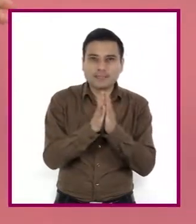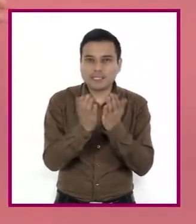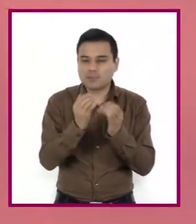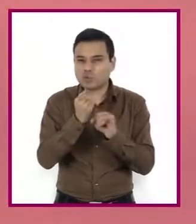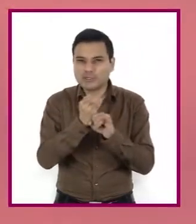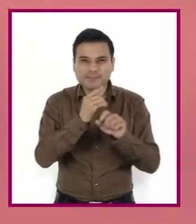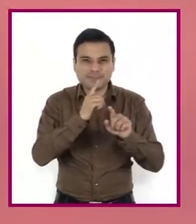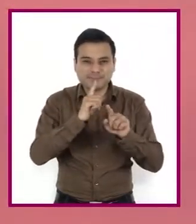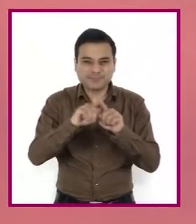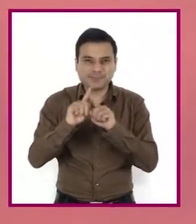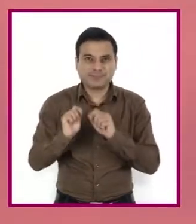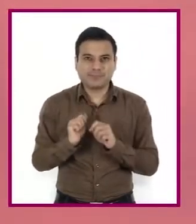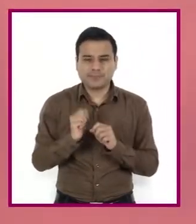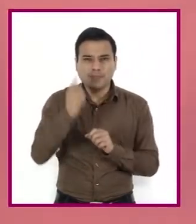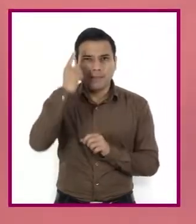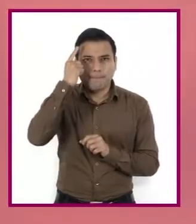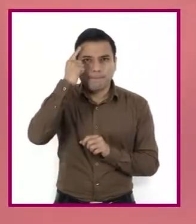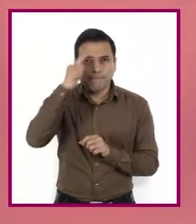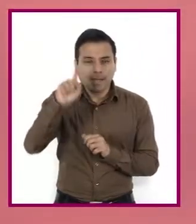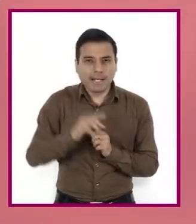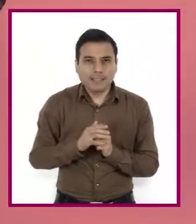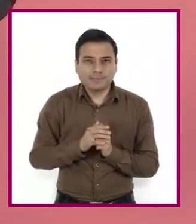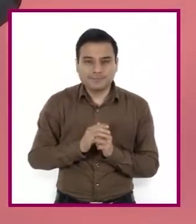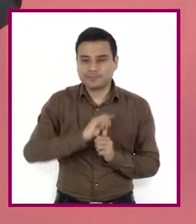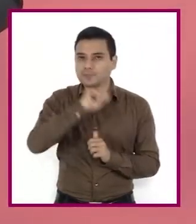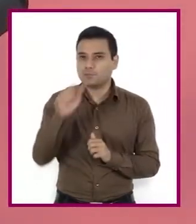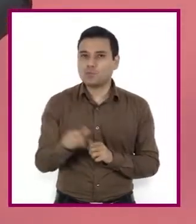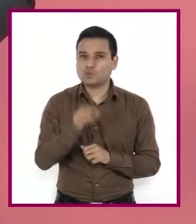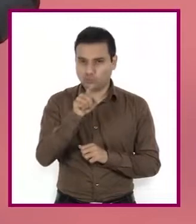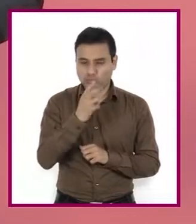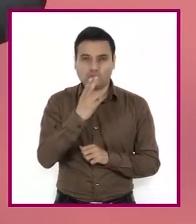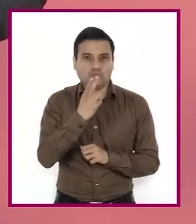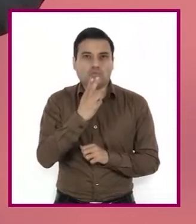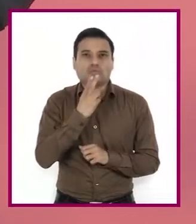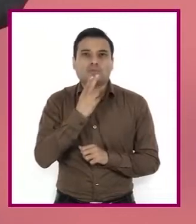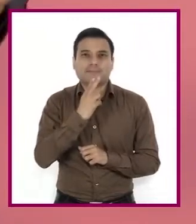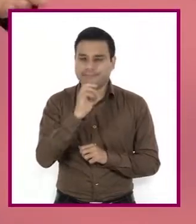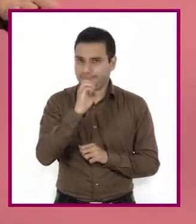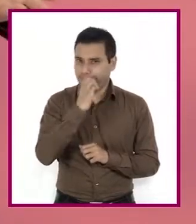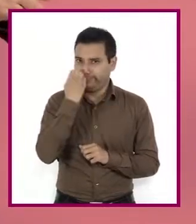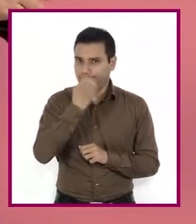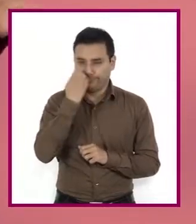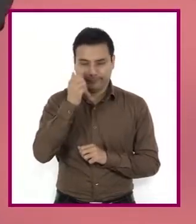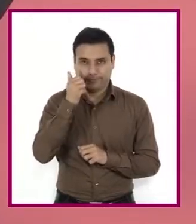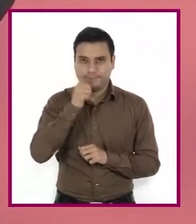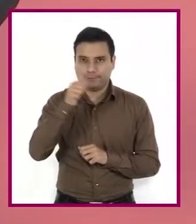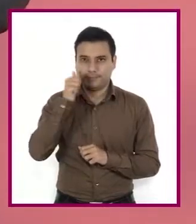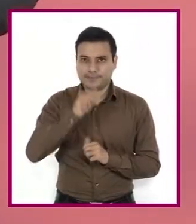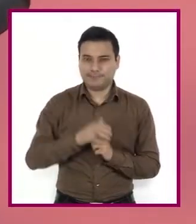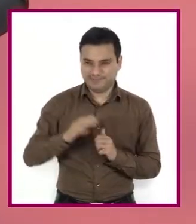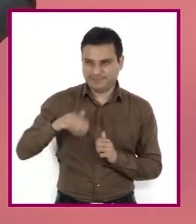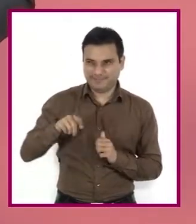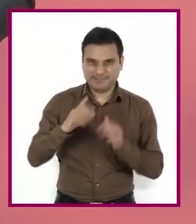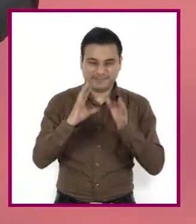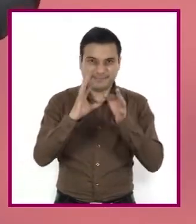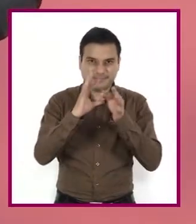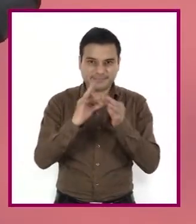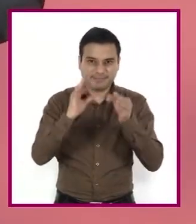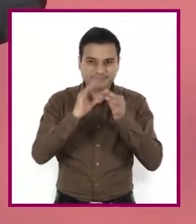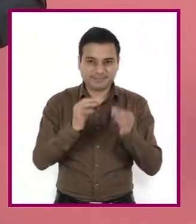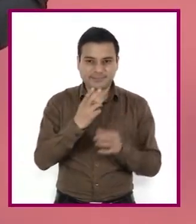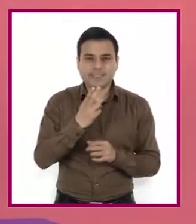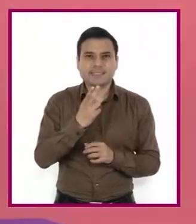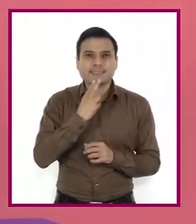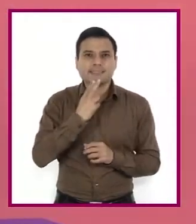con la finalidad de que lo utilicen de forma práctica en su vida académica. Y como lo mencionaste, esto nos puede servir